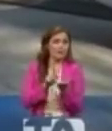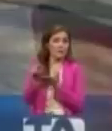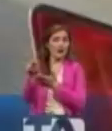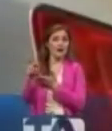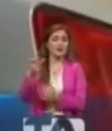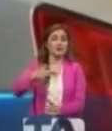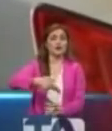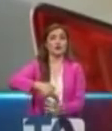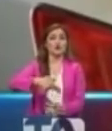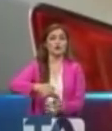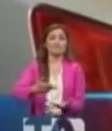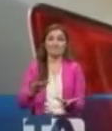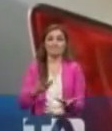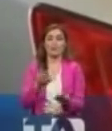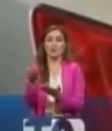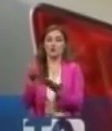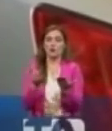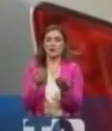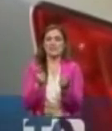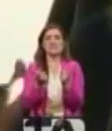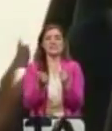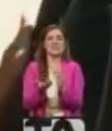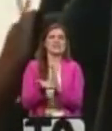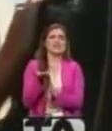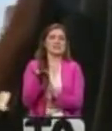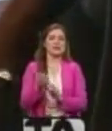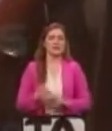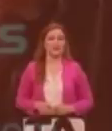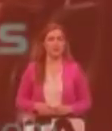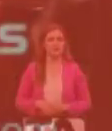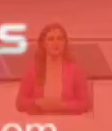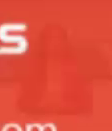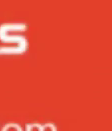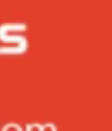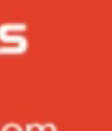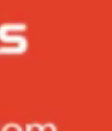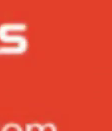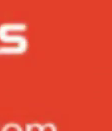pagar en combustible altera presupuestos. Dayana Monroy, 24 horas.